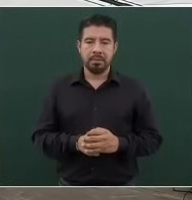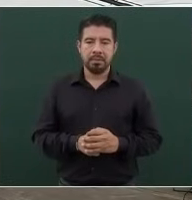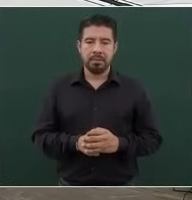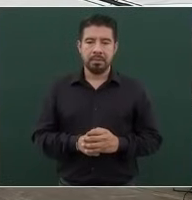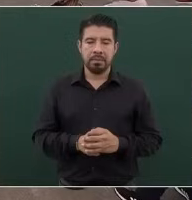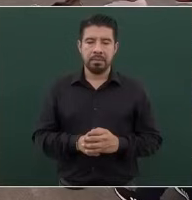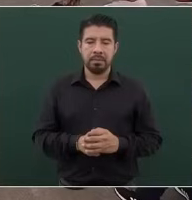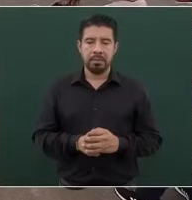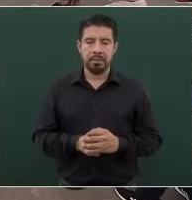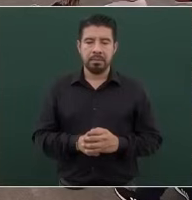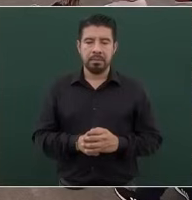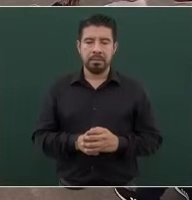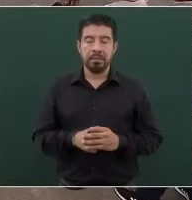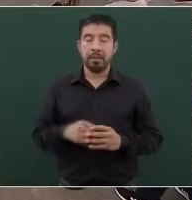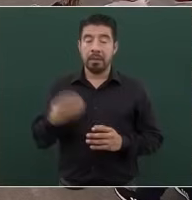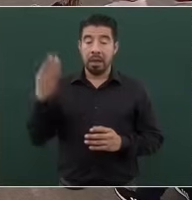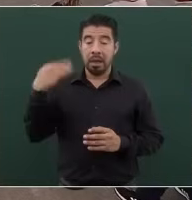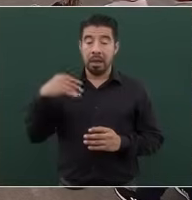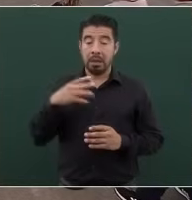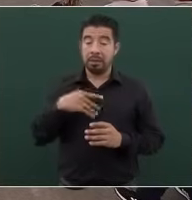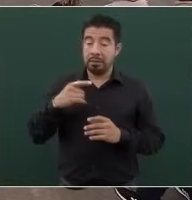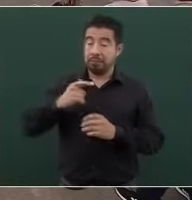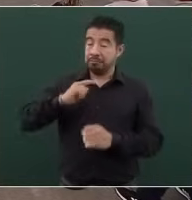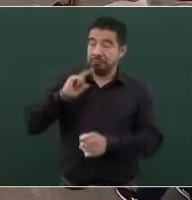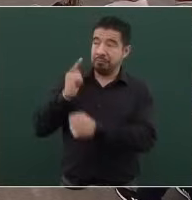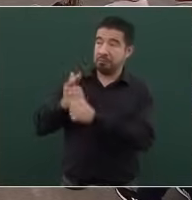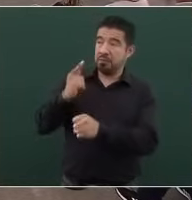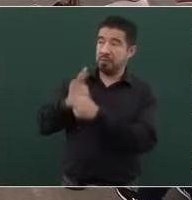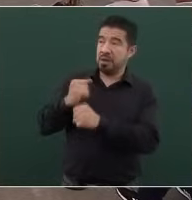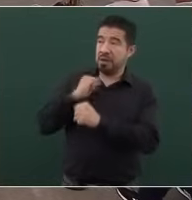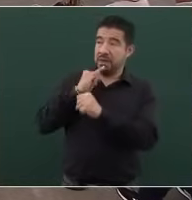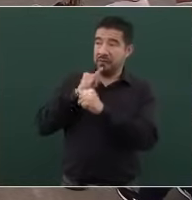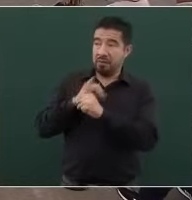Cuando se descubrió que la información era un negocio,